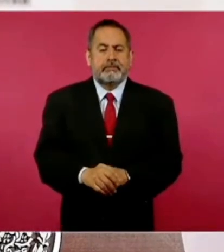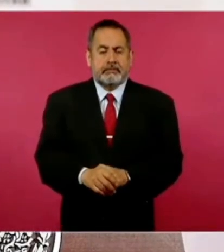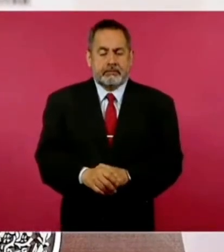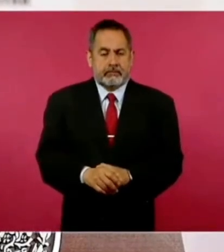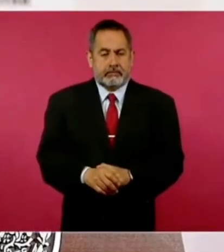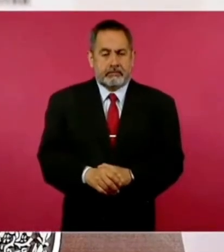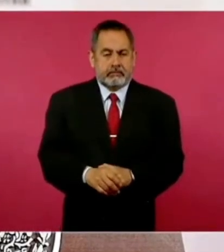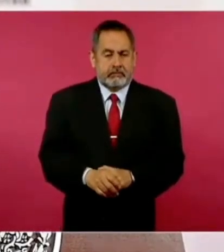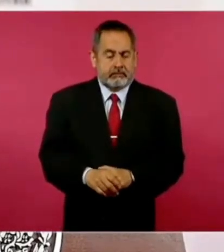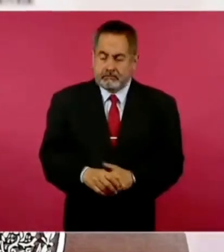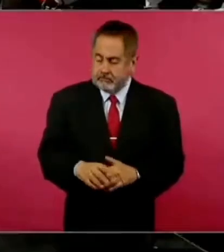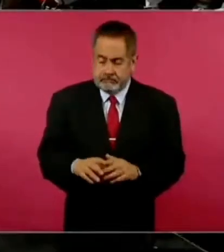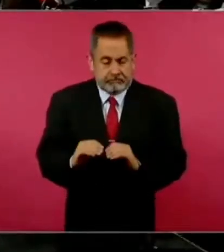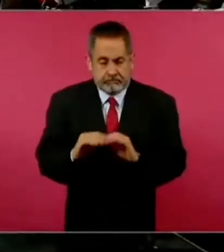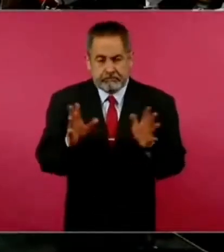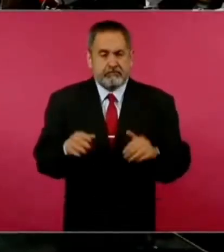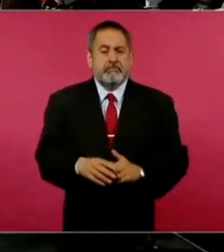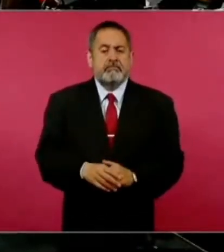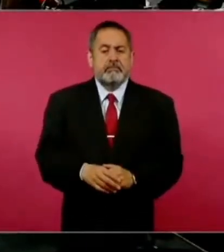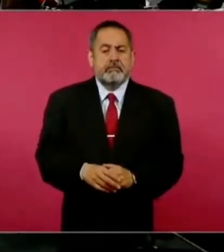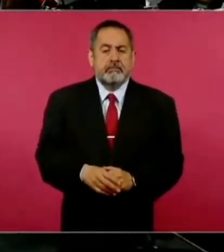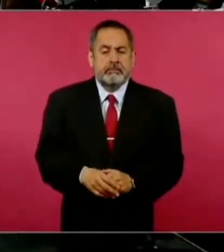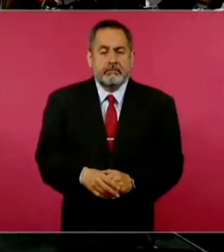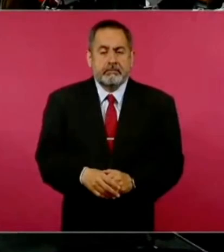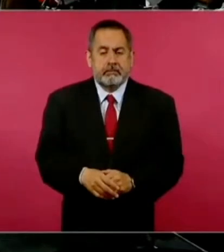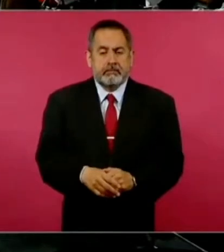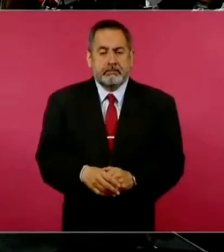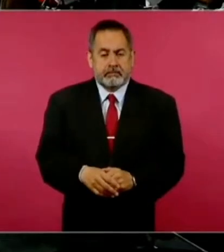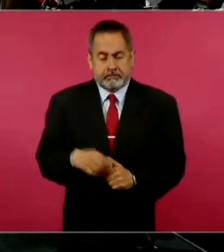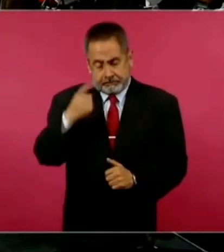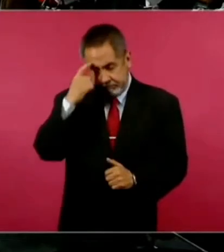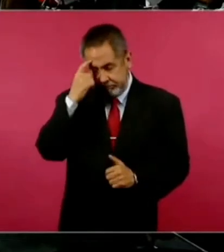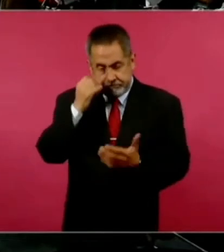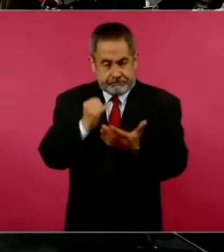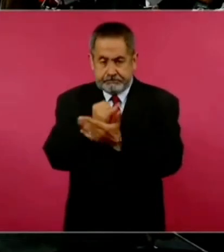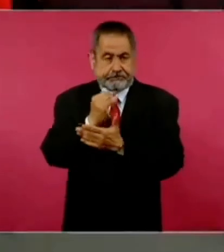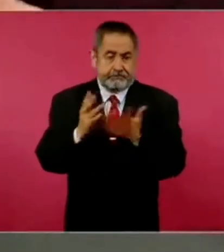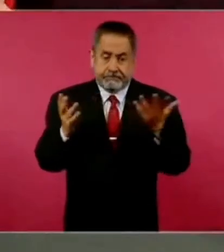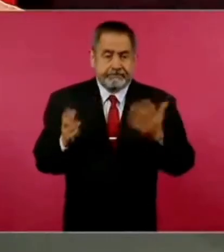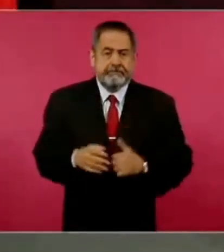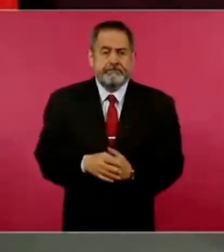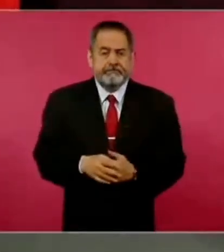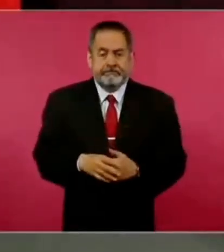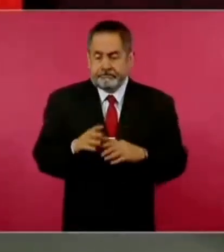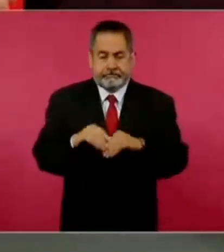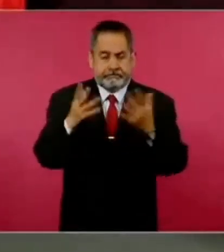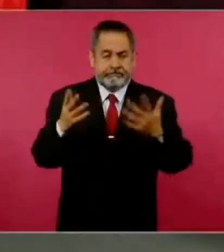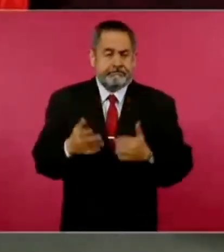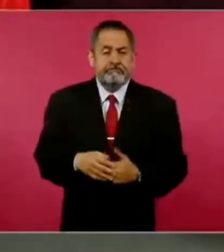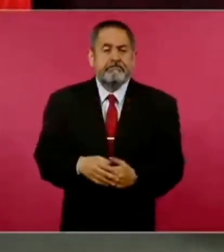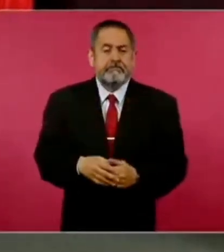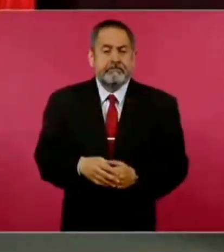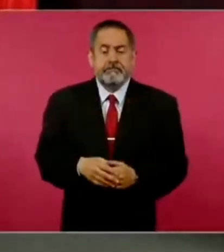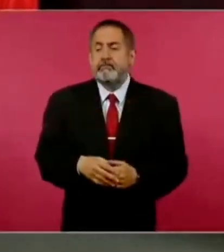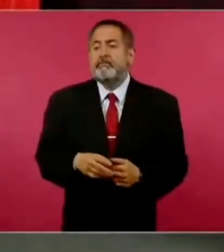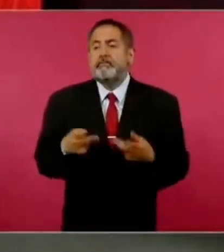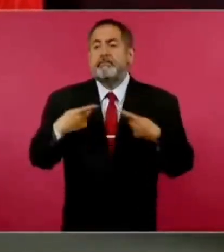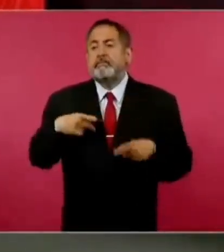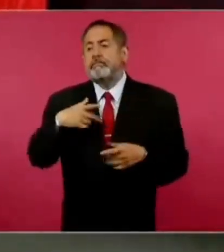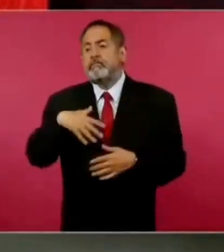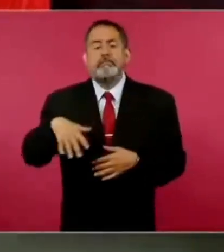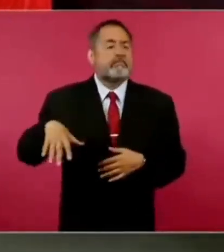Presidente, ya... O sea, son cosas de definición. Más, ¿sí? La gente